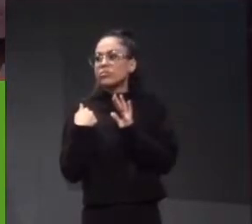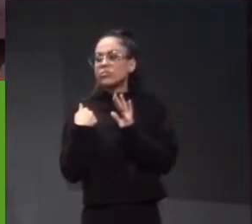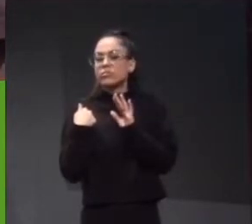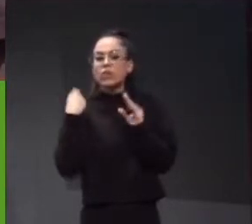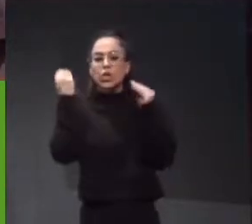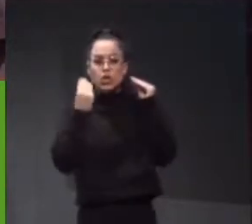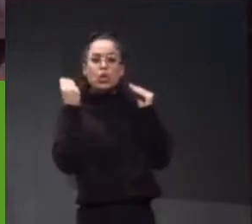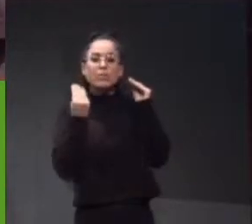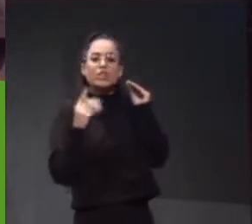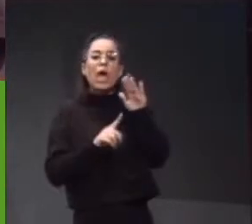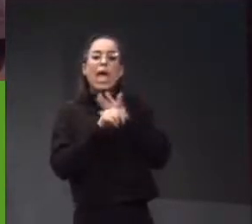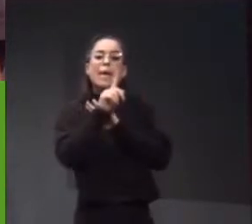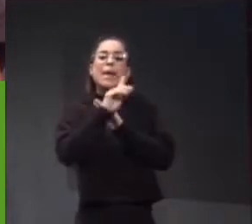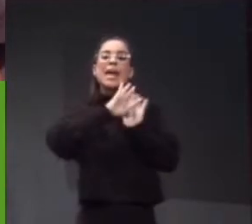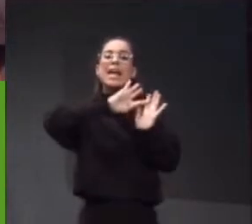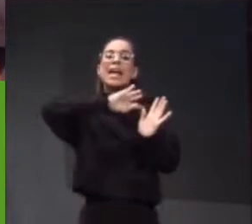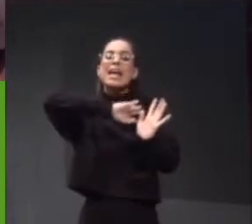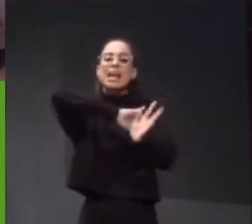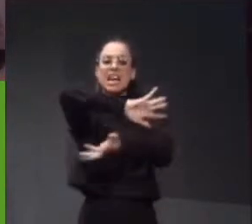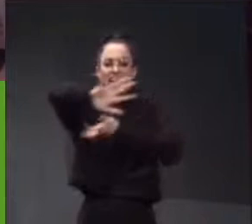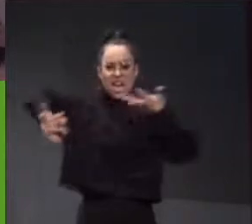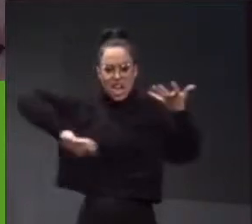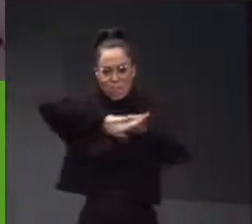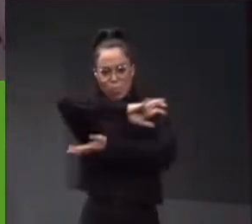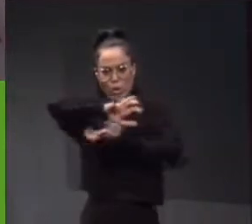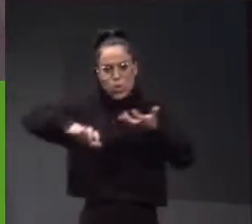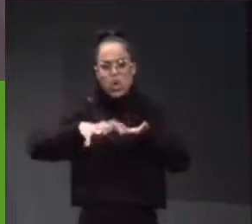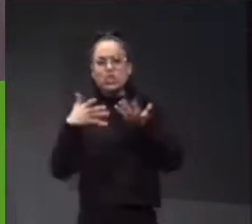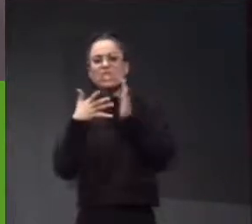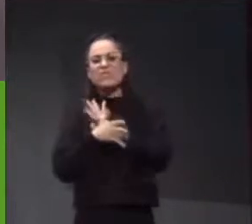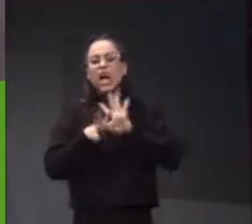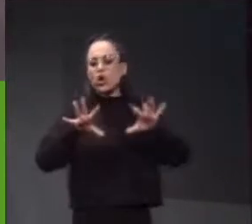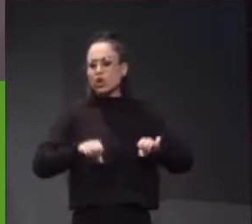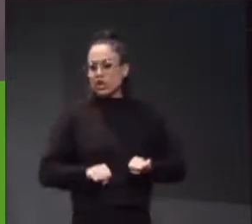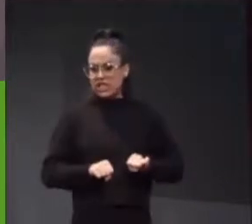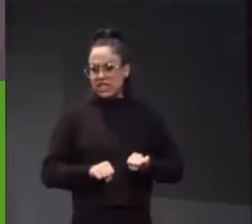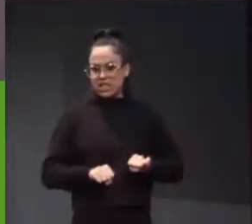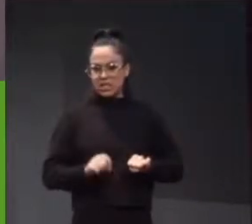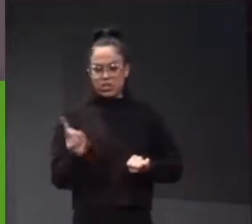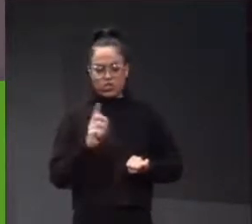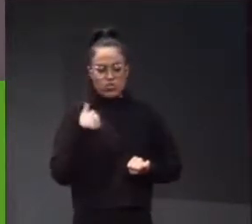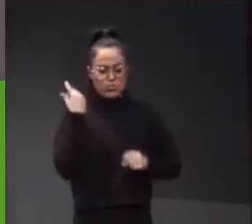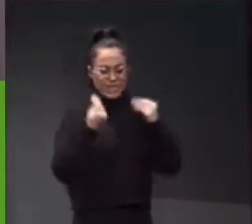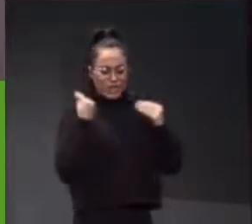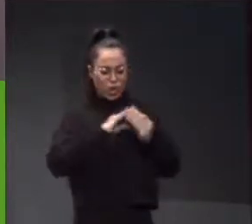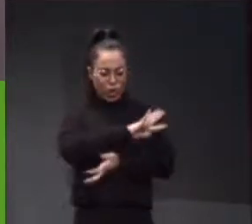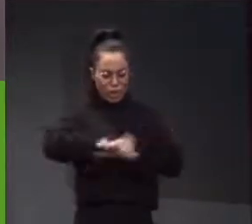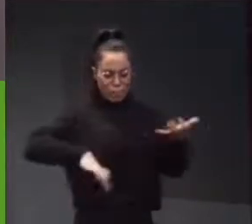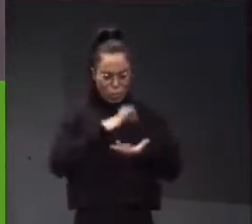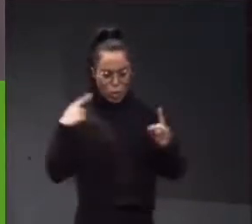pero no en la revolución como resultado como conquista definitiva pero en la evolución como proceso como proceso